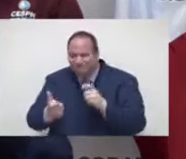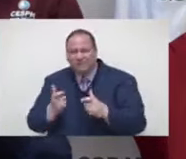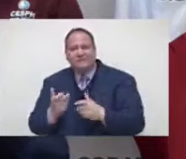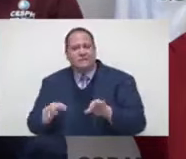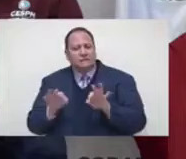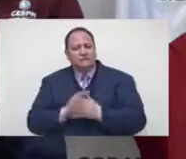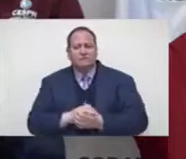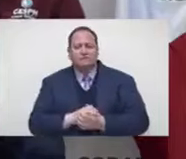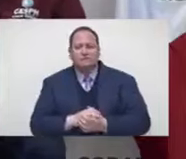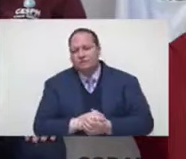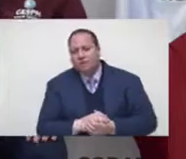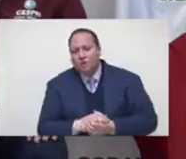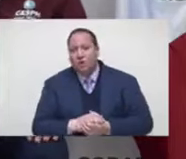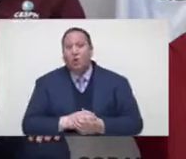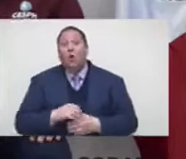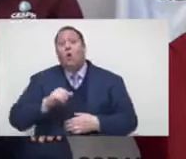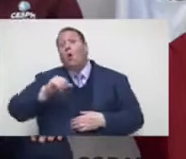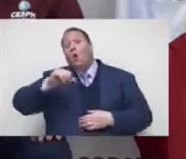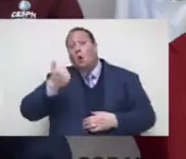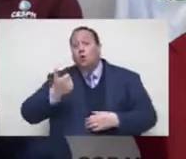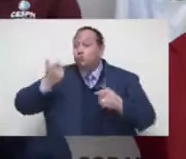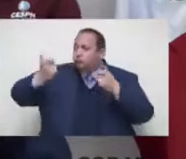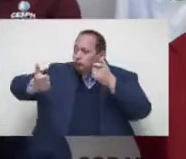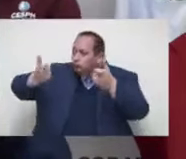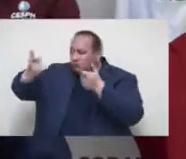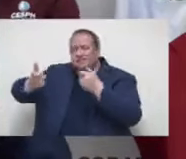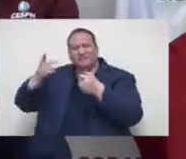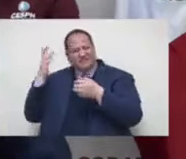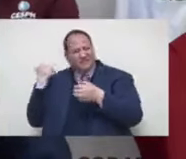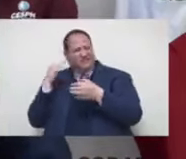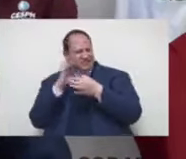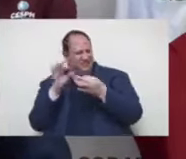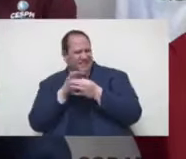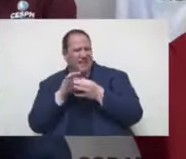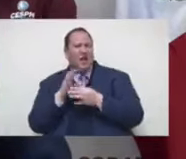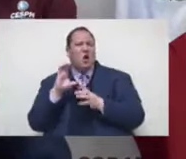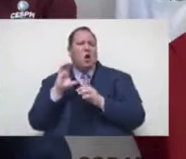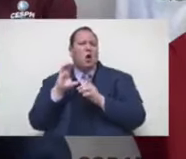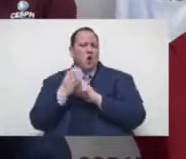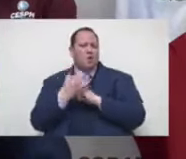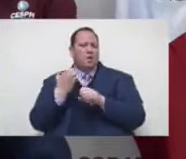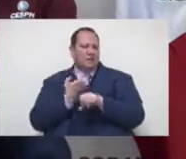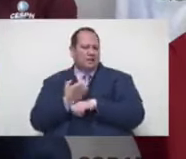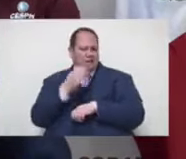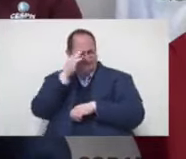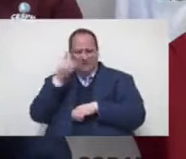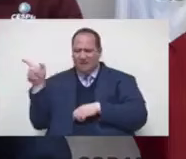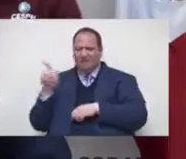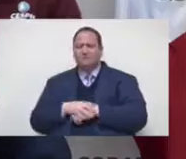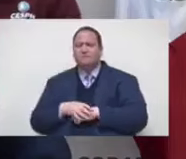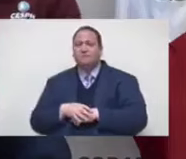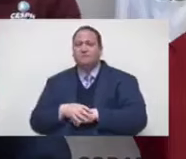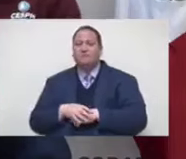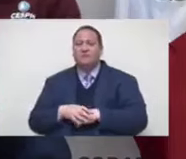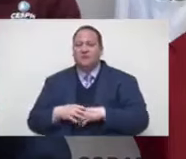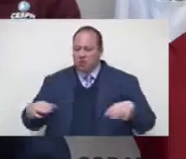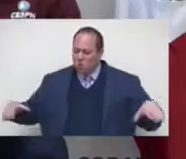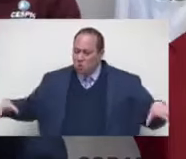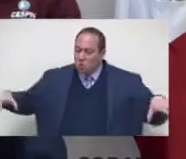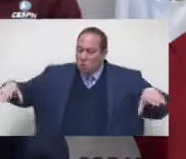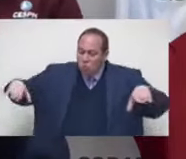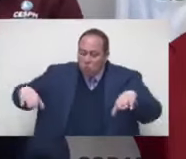inversión específica. Las otras partes de inversiones que hemos platicado también con la Comisión Estatal de Mexicali, esos entronques, esas